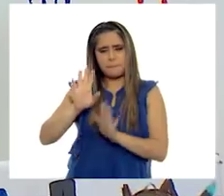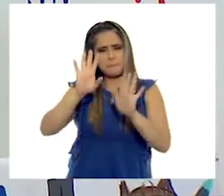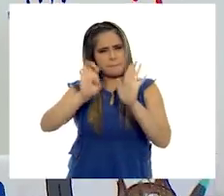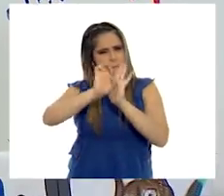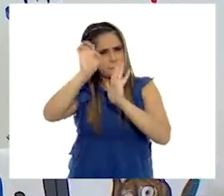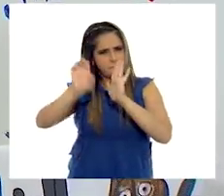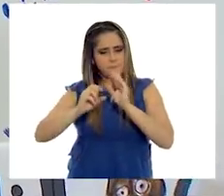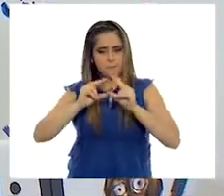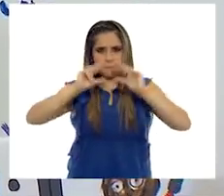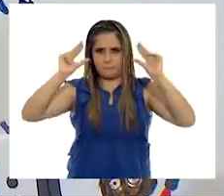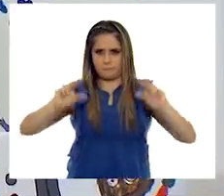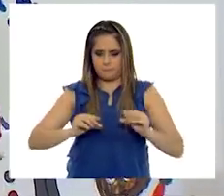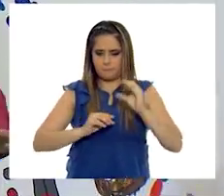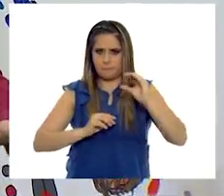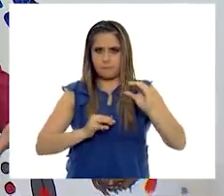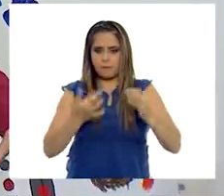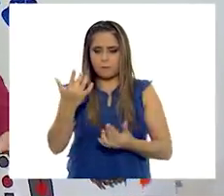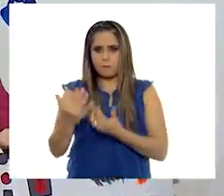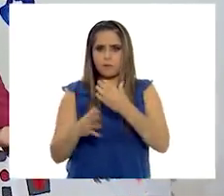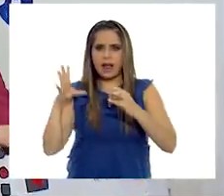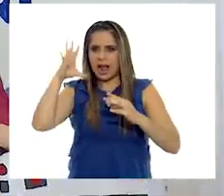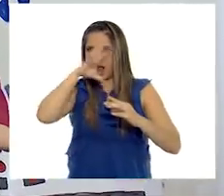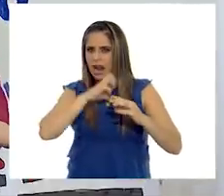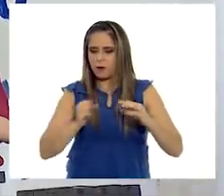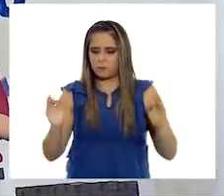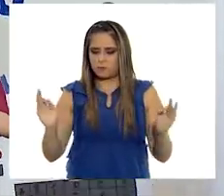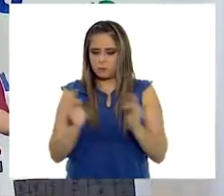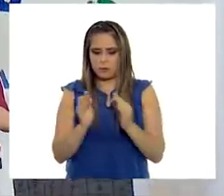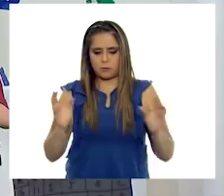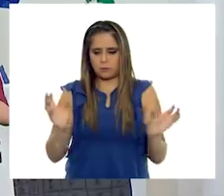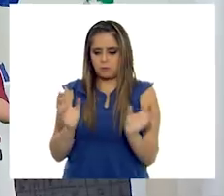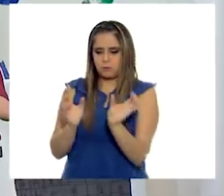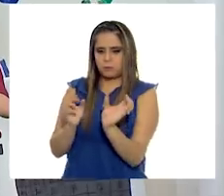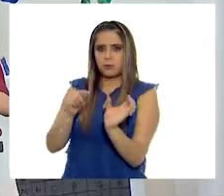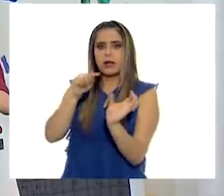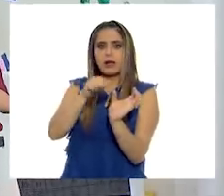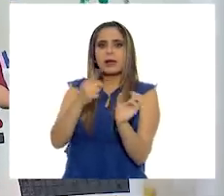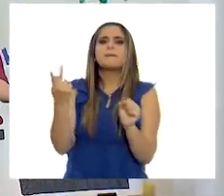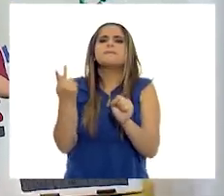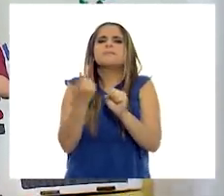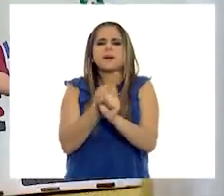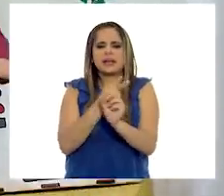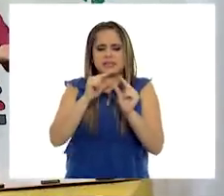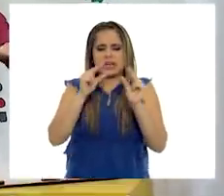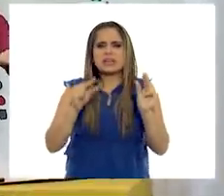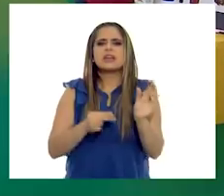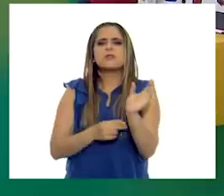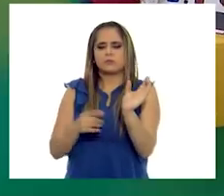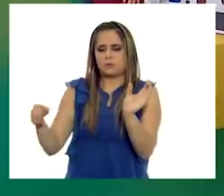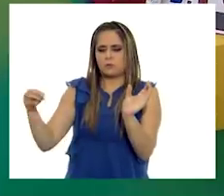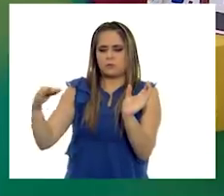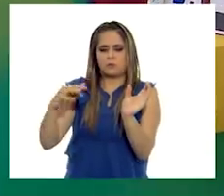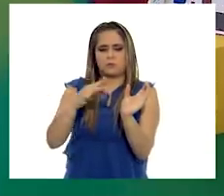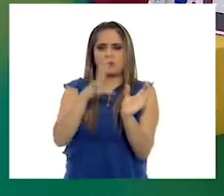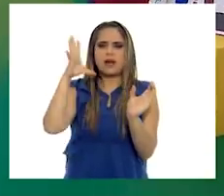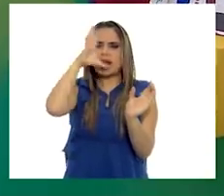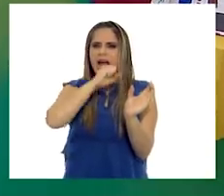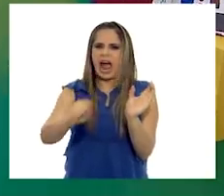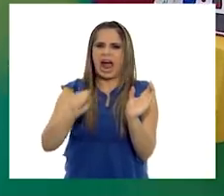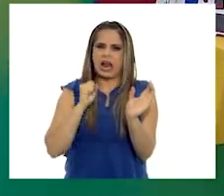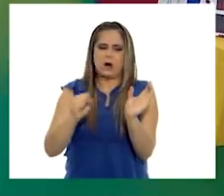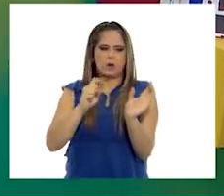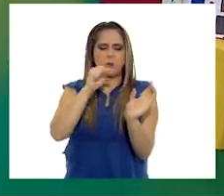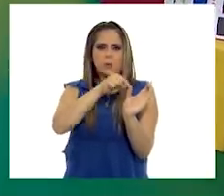Se derrite y se hace agua. Pero ¿y si está en un recipiente? ¿Le pasará lo mismo?